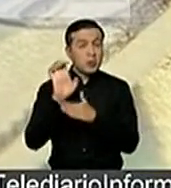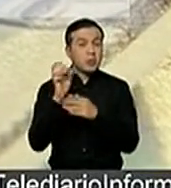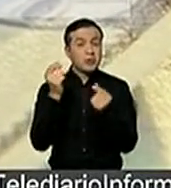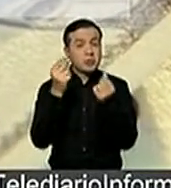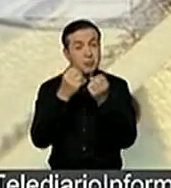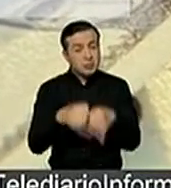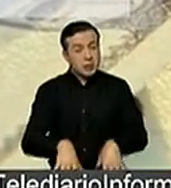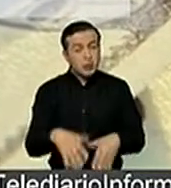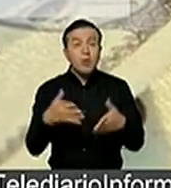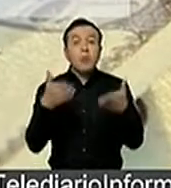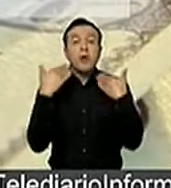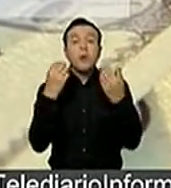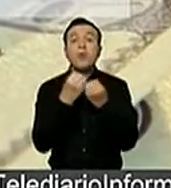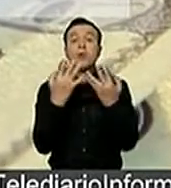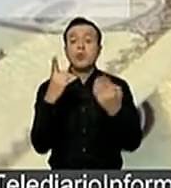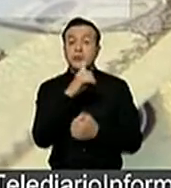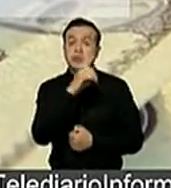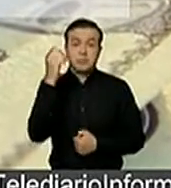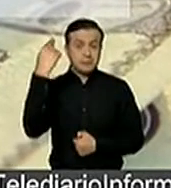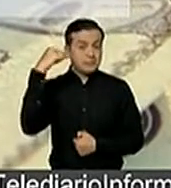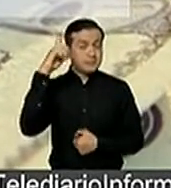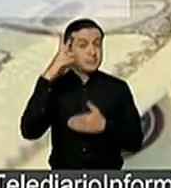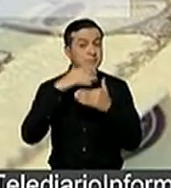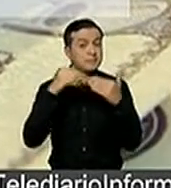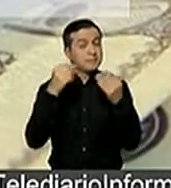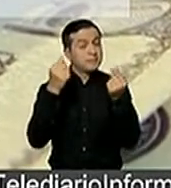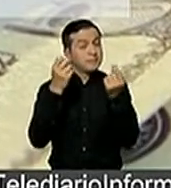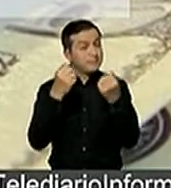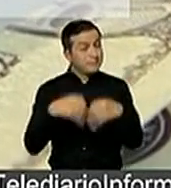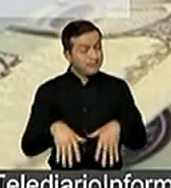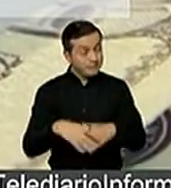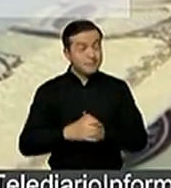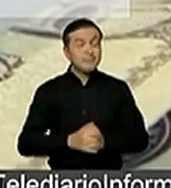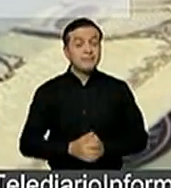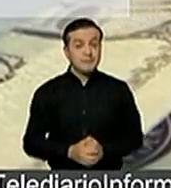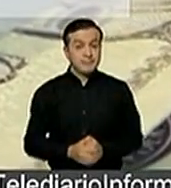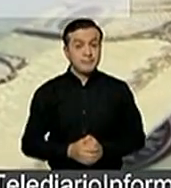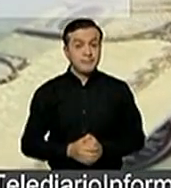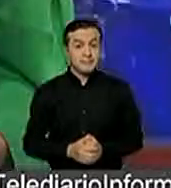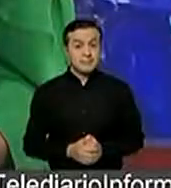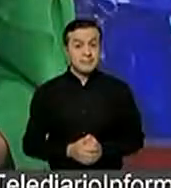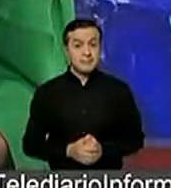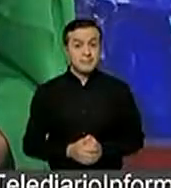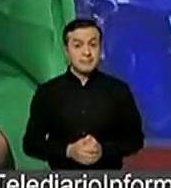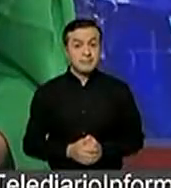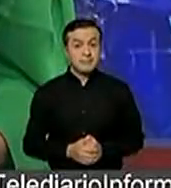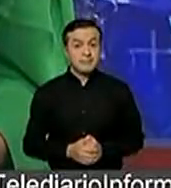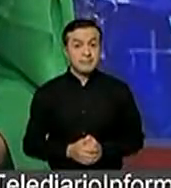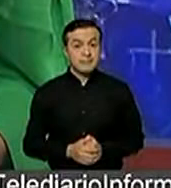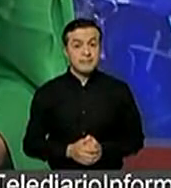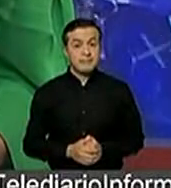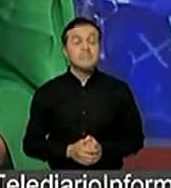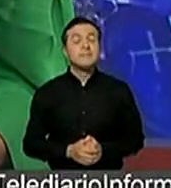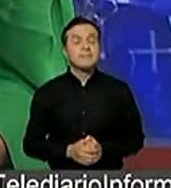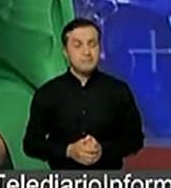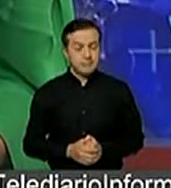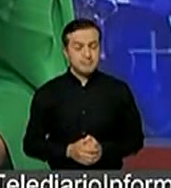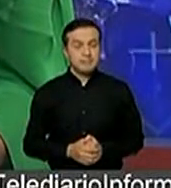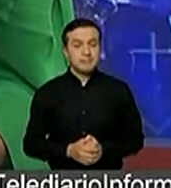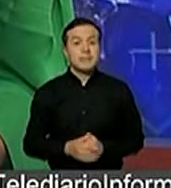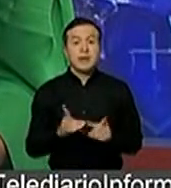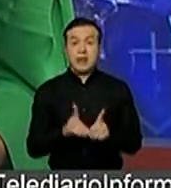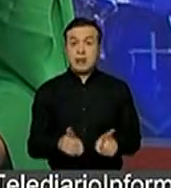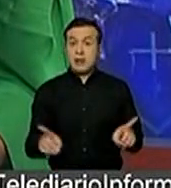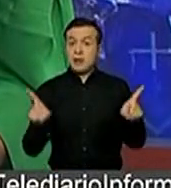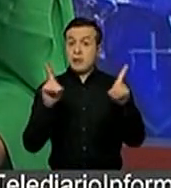solo Guayaquil perderá 100 millones de dólares en este feriado. Carlos Flores, Medios Públicos. Y en este mismo tema, según cifras